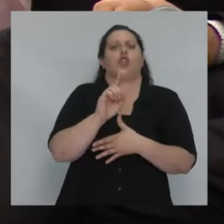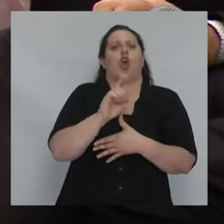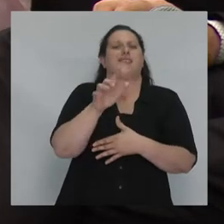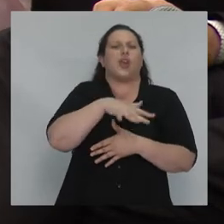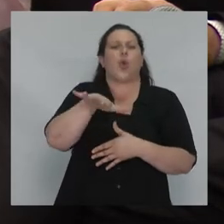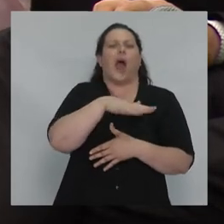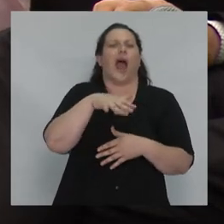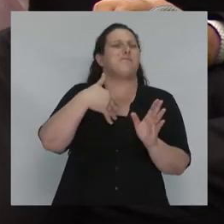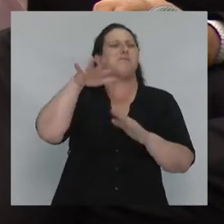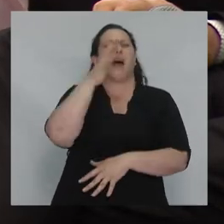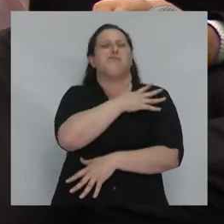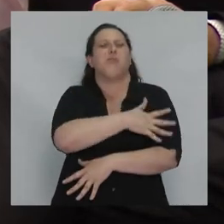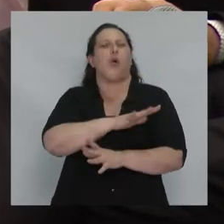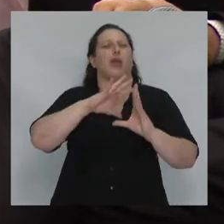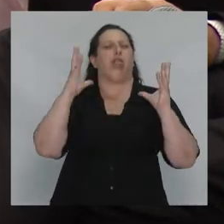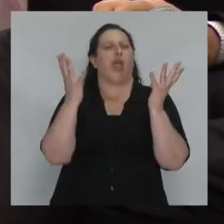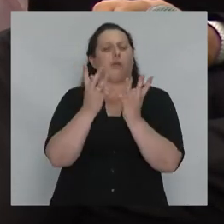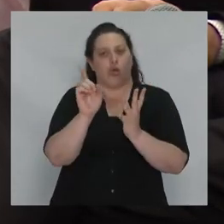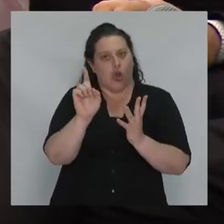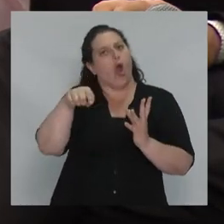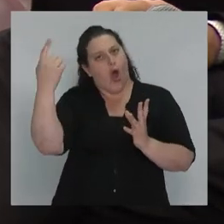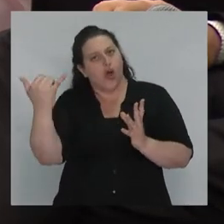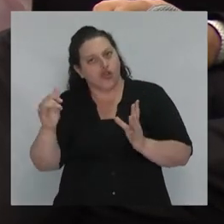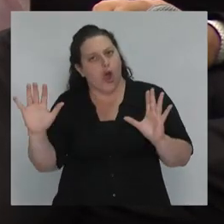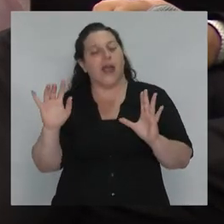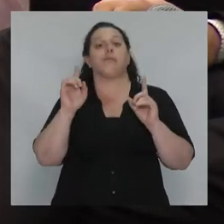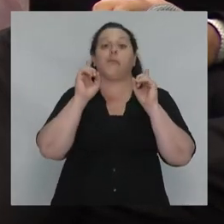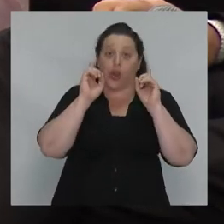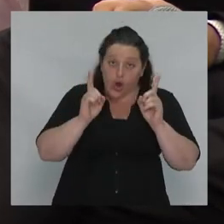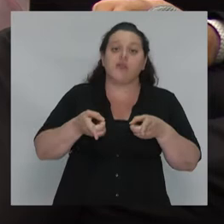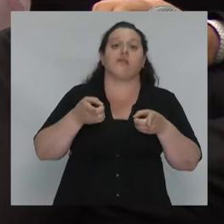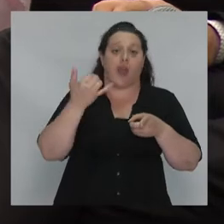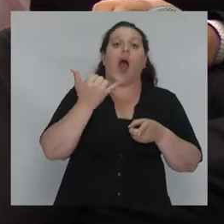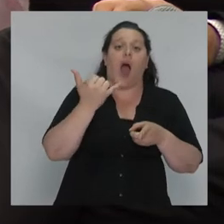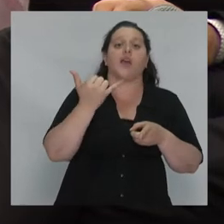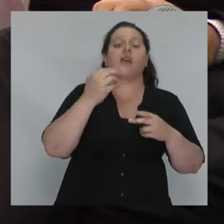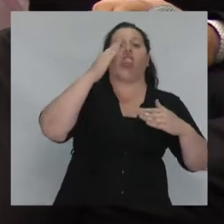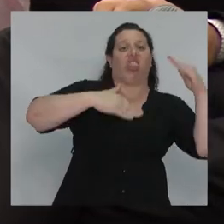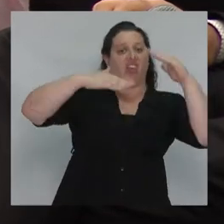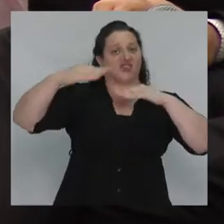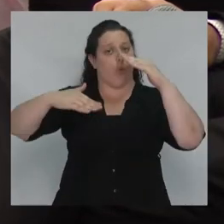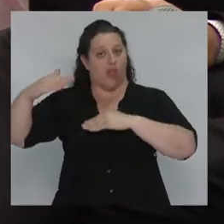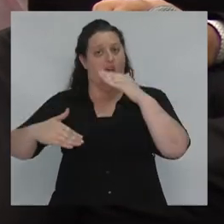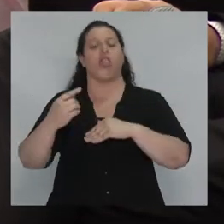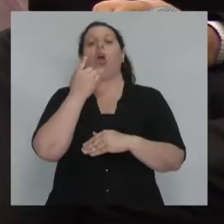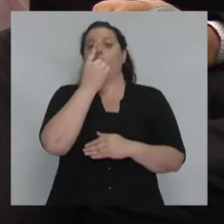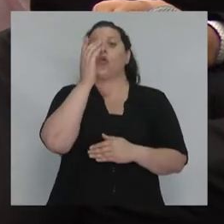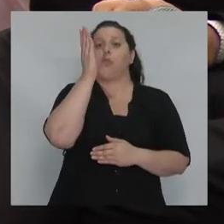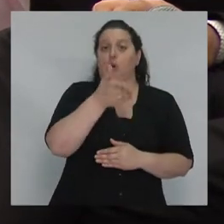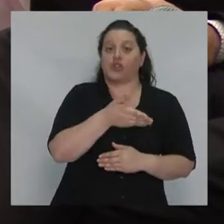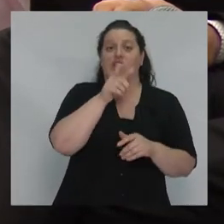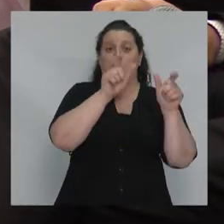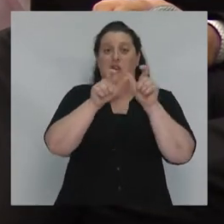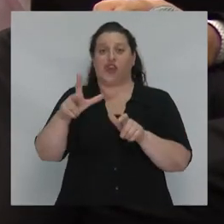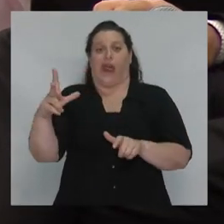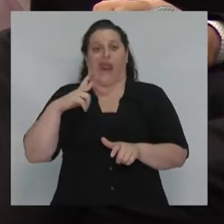más pobres en el mundo, sí es la región más desigual. El 1% de los